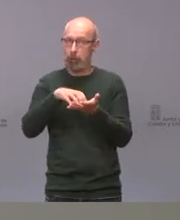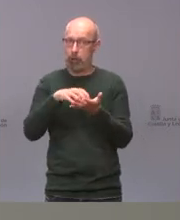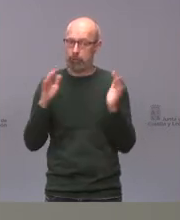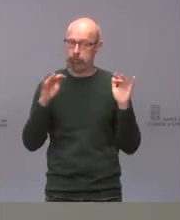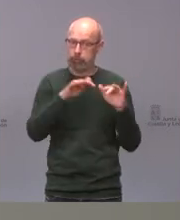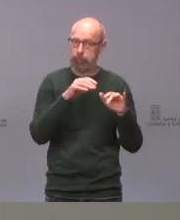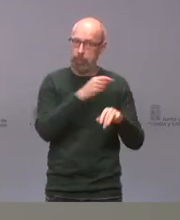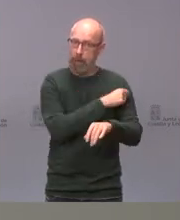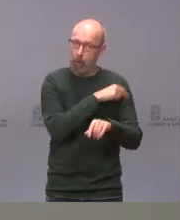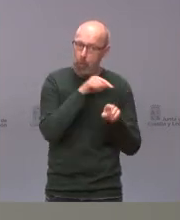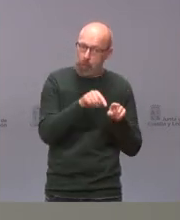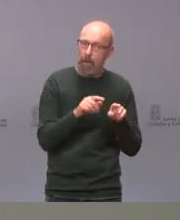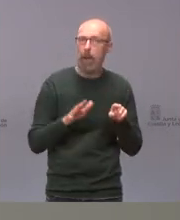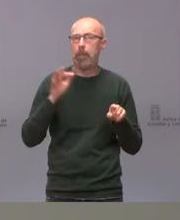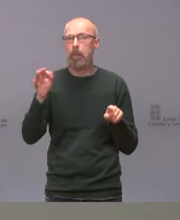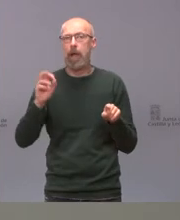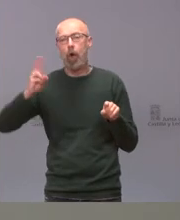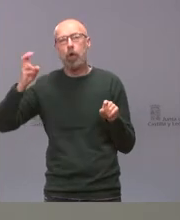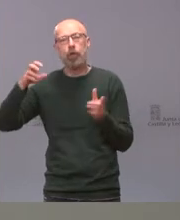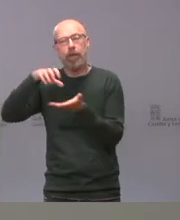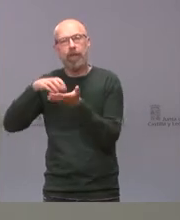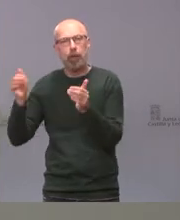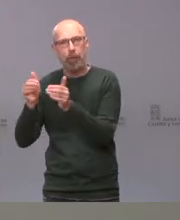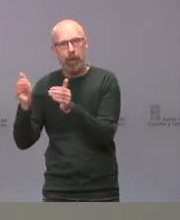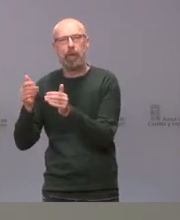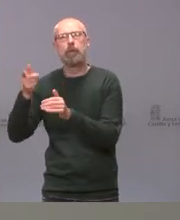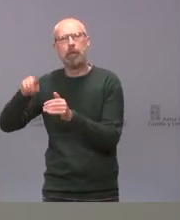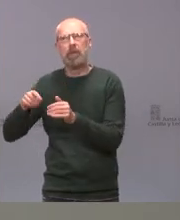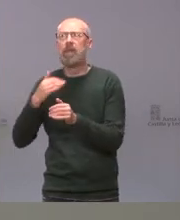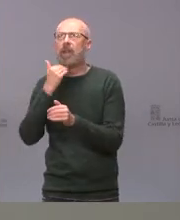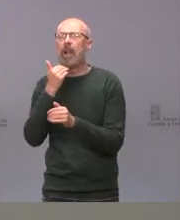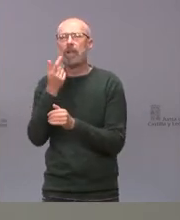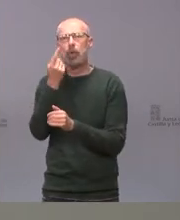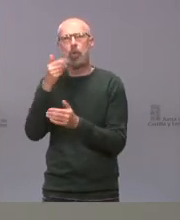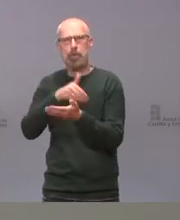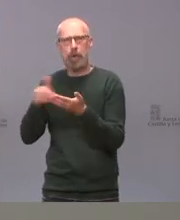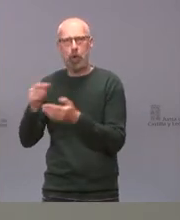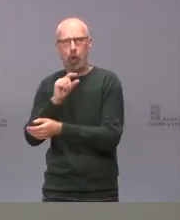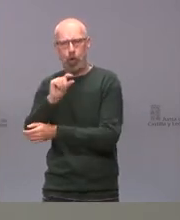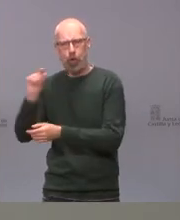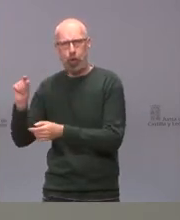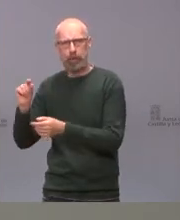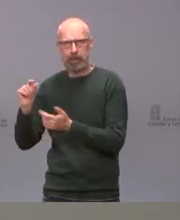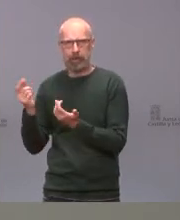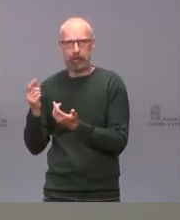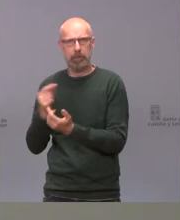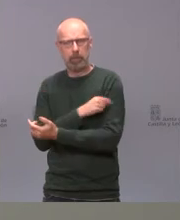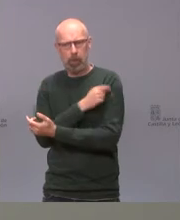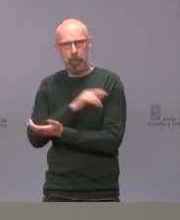una actividad intensa de vacunación. De hecho, se han puesto casi 1 millón de dosis fuera de los centros de vacunación